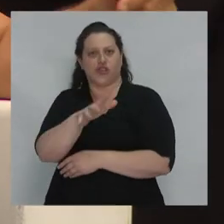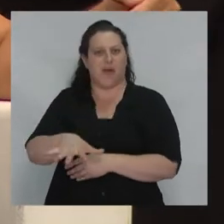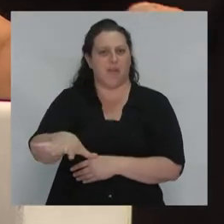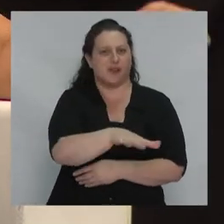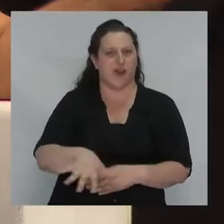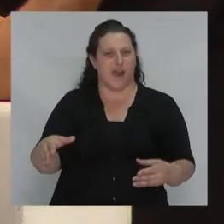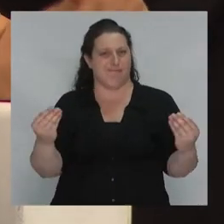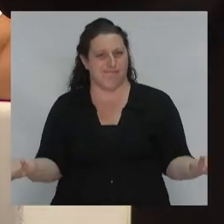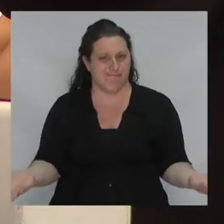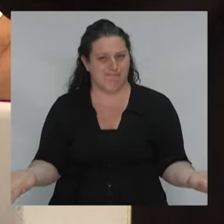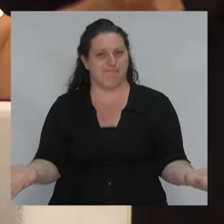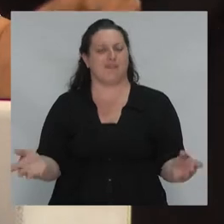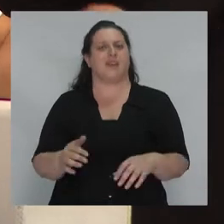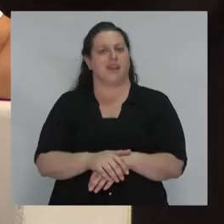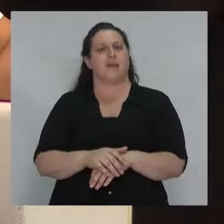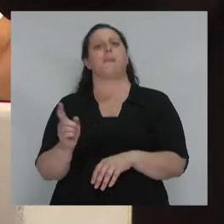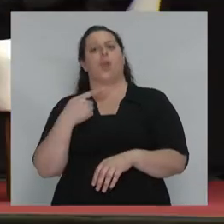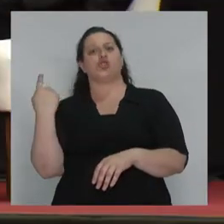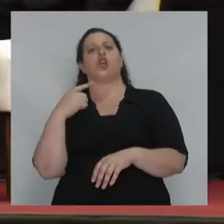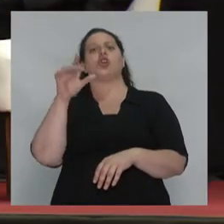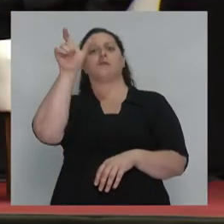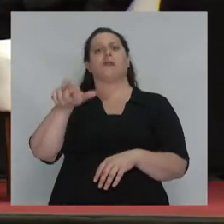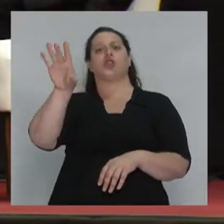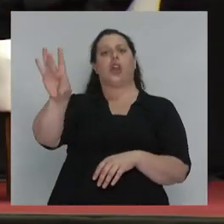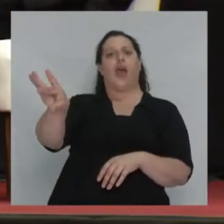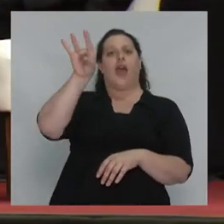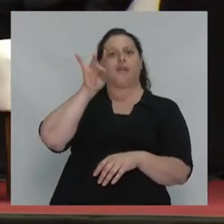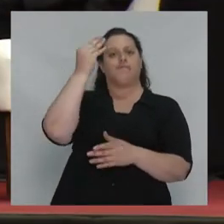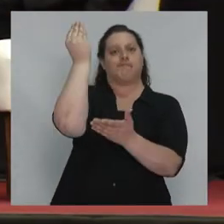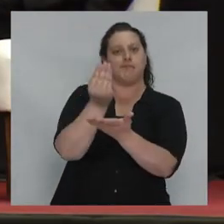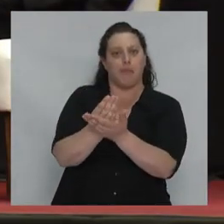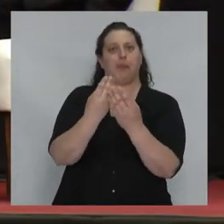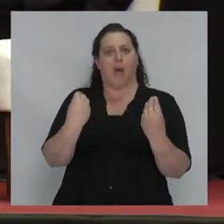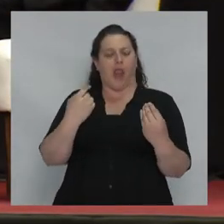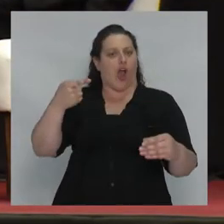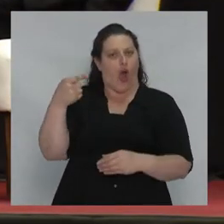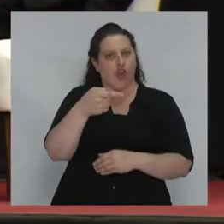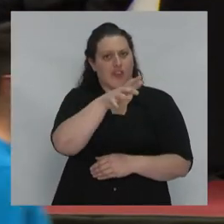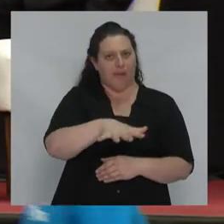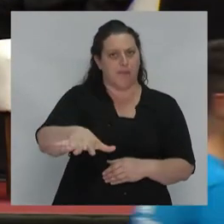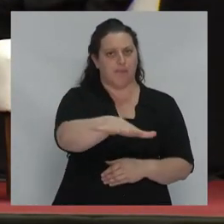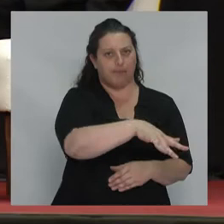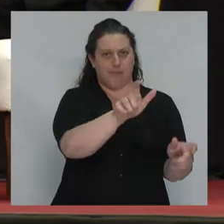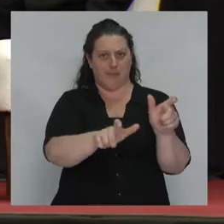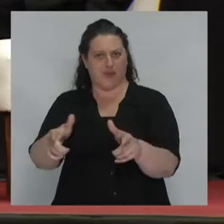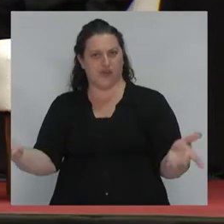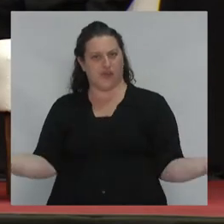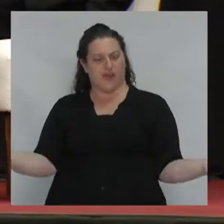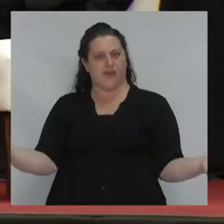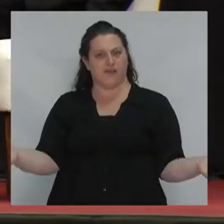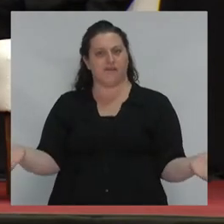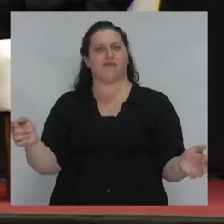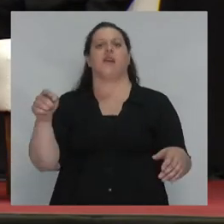Es decir, nosotros elegimos a una persona para que vaya en contra de la gente. Y aquí sí viene la pregunta del